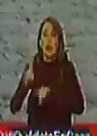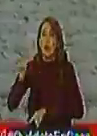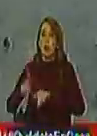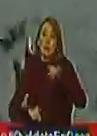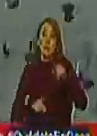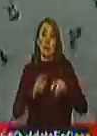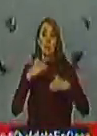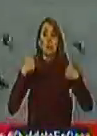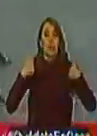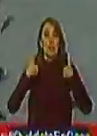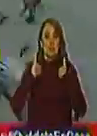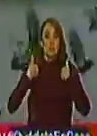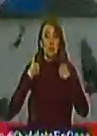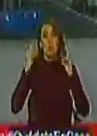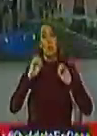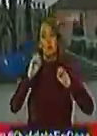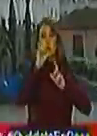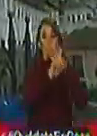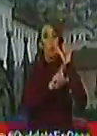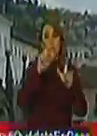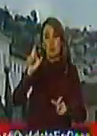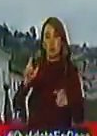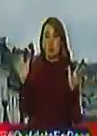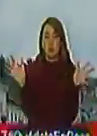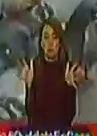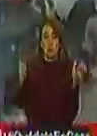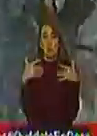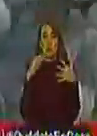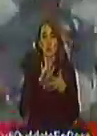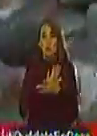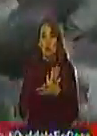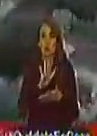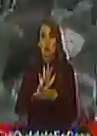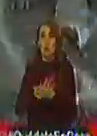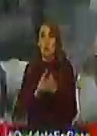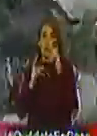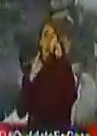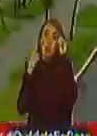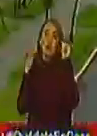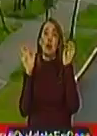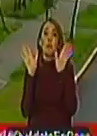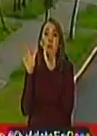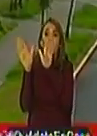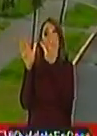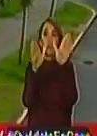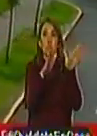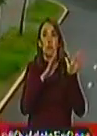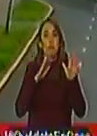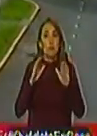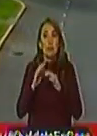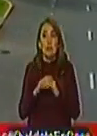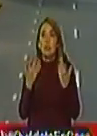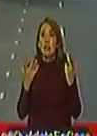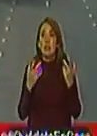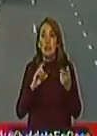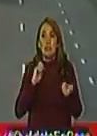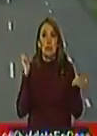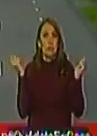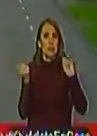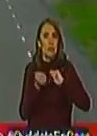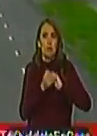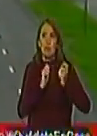algunas especies derivados precisamente del ruido y vibraciones. Por ejemplo, las aves en algunos casos tienen que